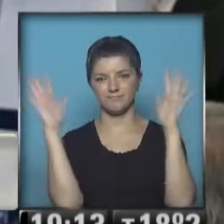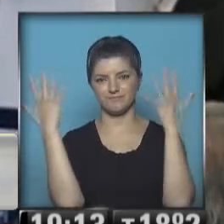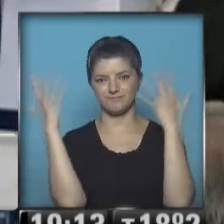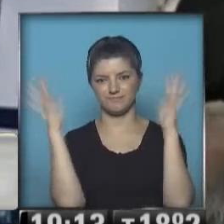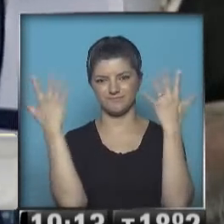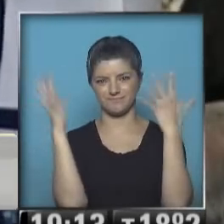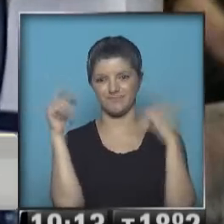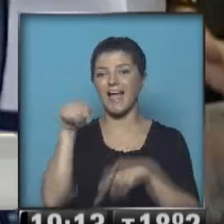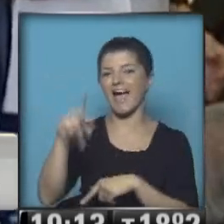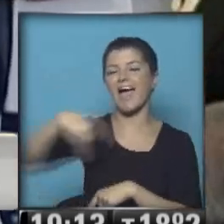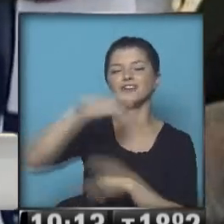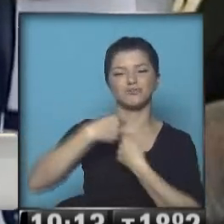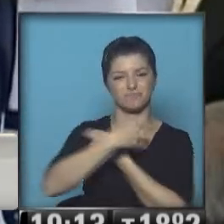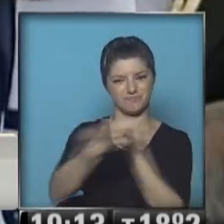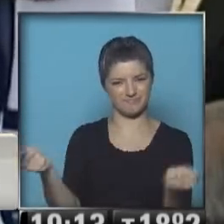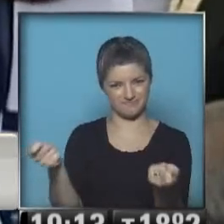a estos alumnos.